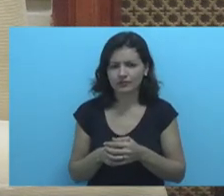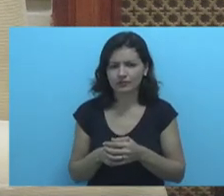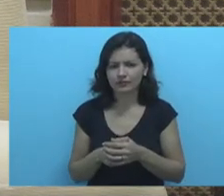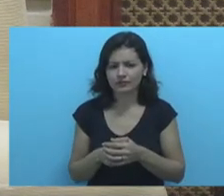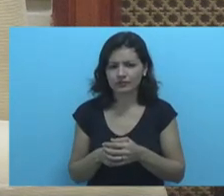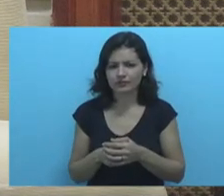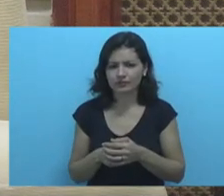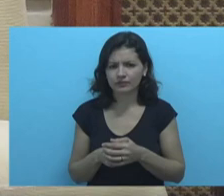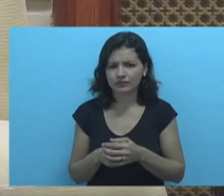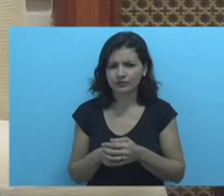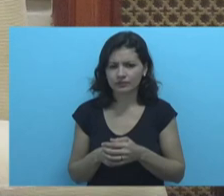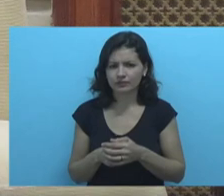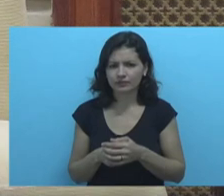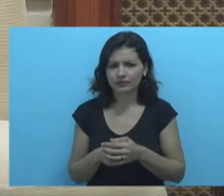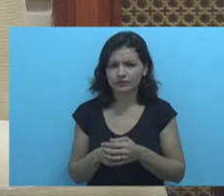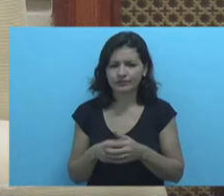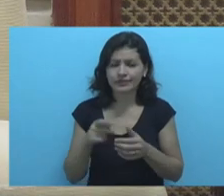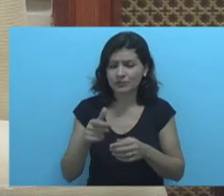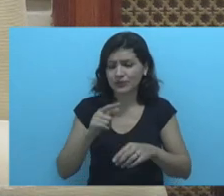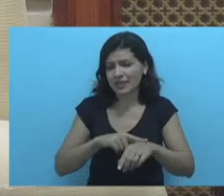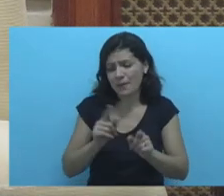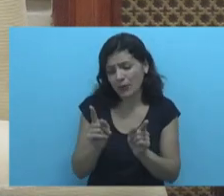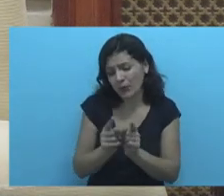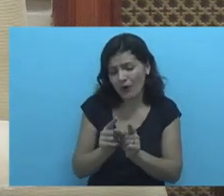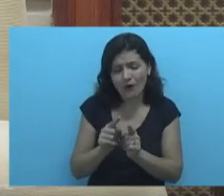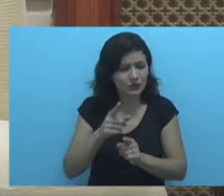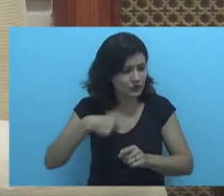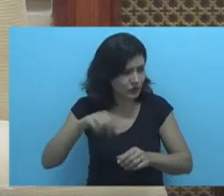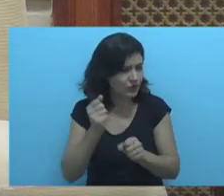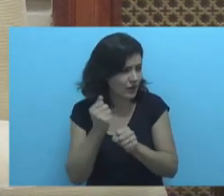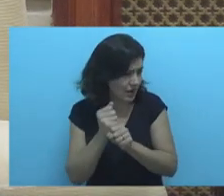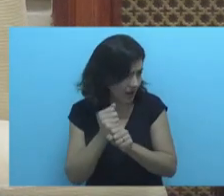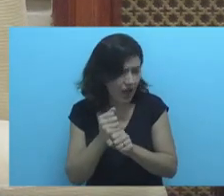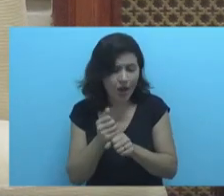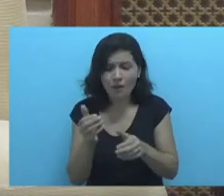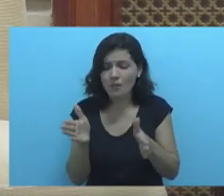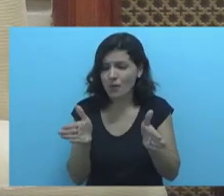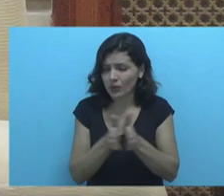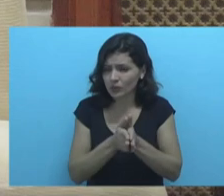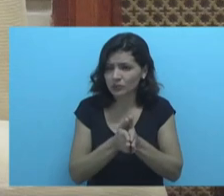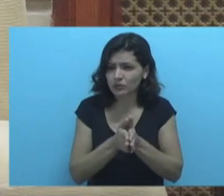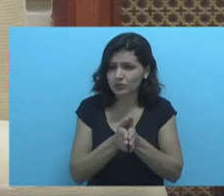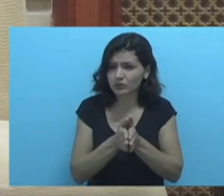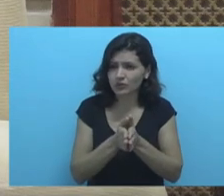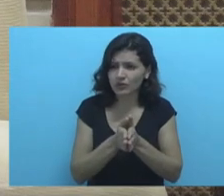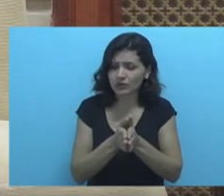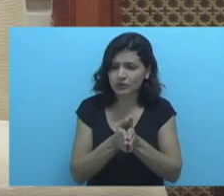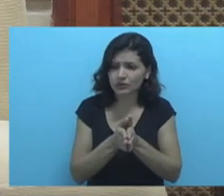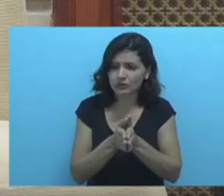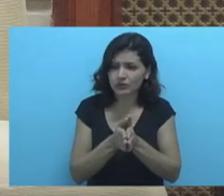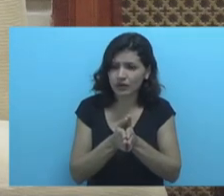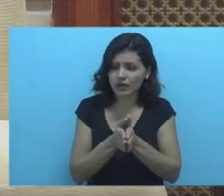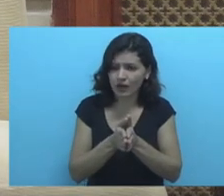pero sí, en este breve tiempo que estuvimos aquí en la Cámara, puedo destacar lo que decía recién